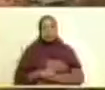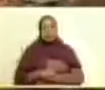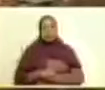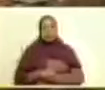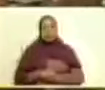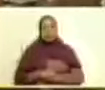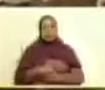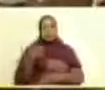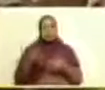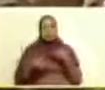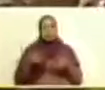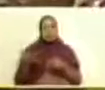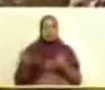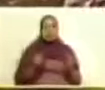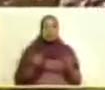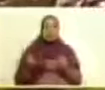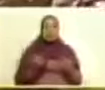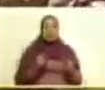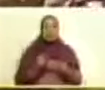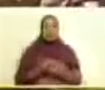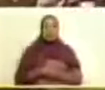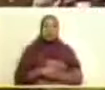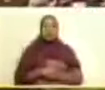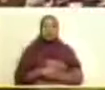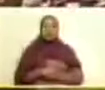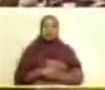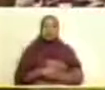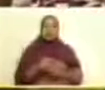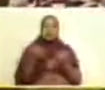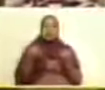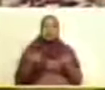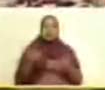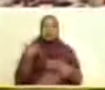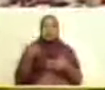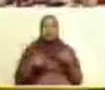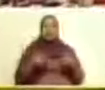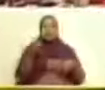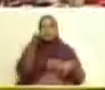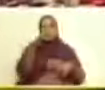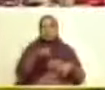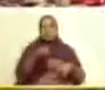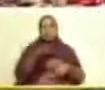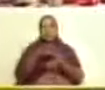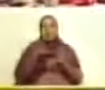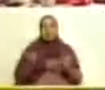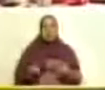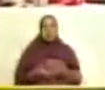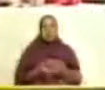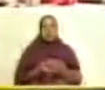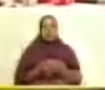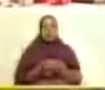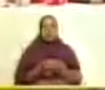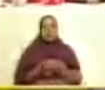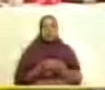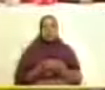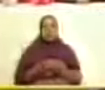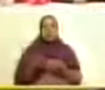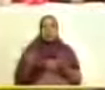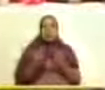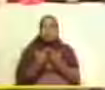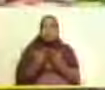lo que estamos diciendo en este momento, a nivel mundial, primero los enemigos